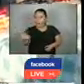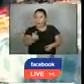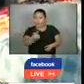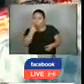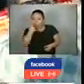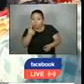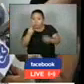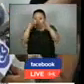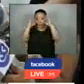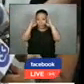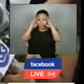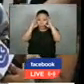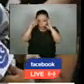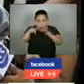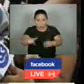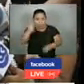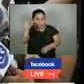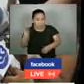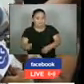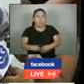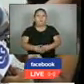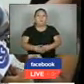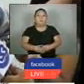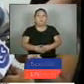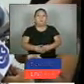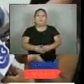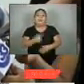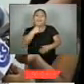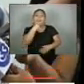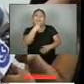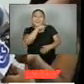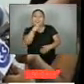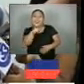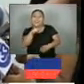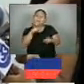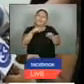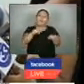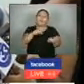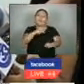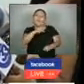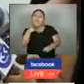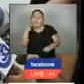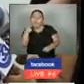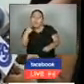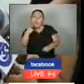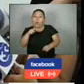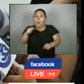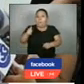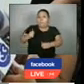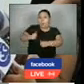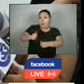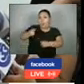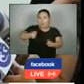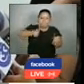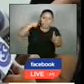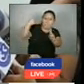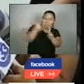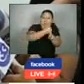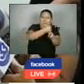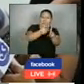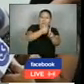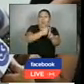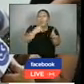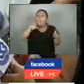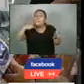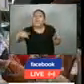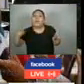están escuchando y nos están viendo este día, ¿quién los está matando? La golpiza que están recibiendo todas estas personas, ¿quién